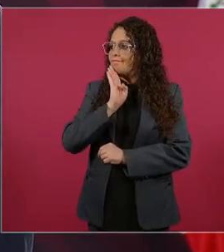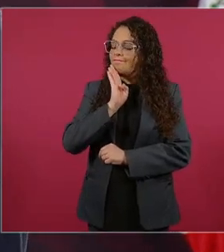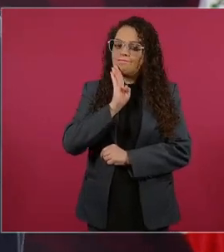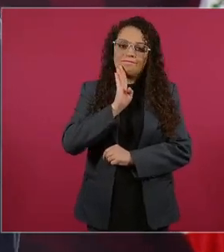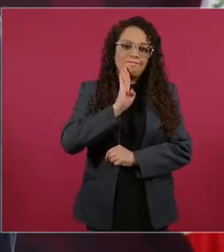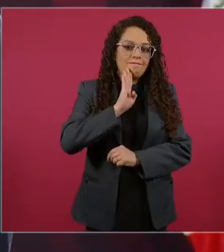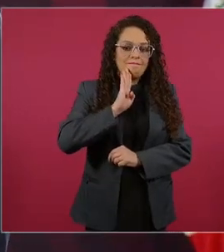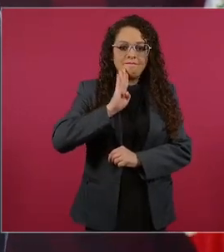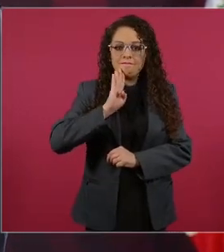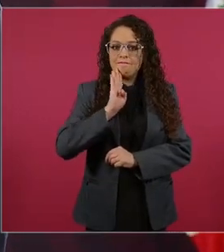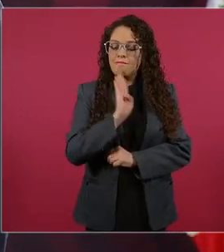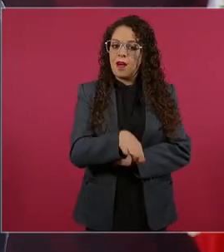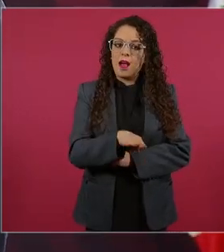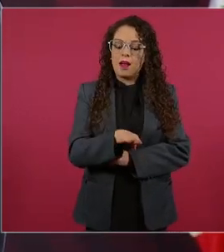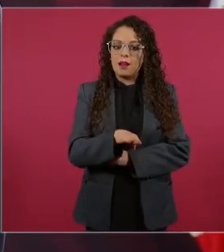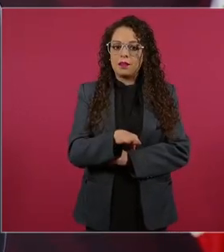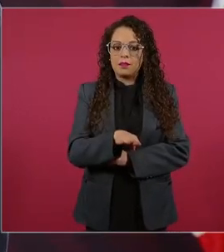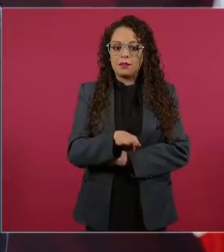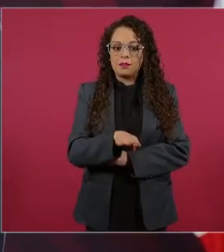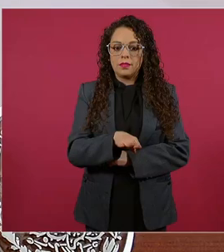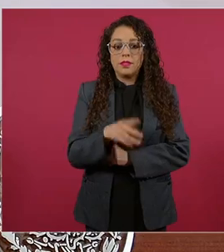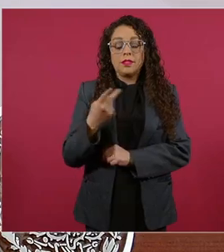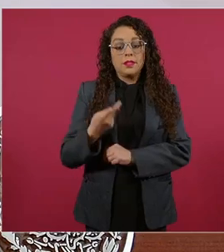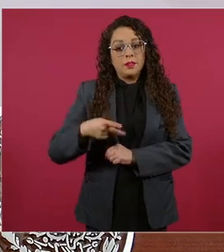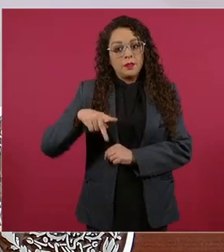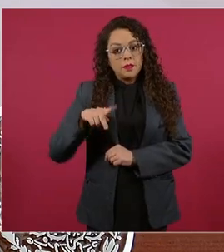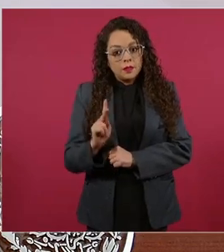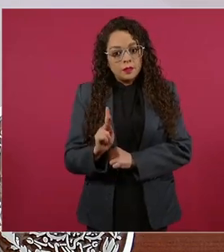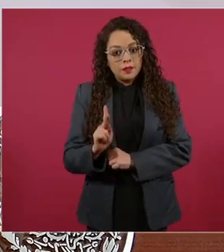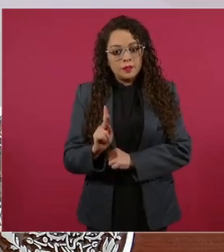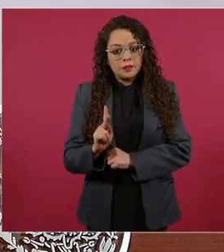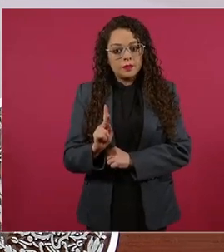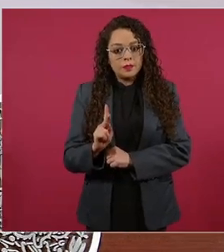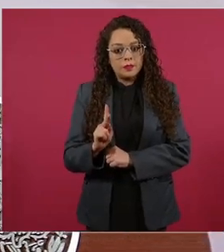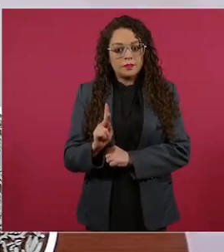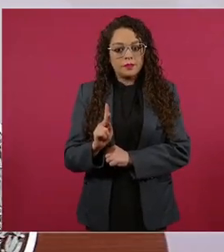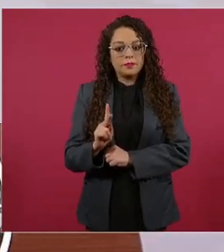Afortunadamente, pues